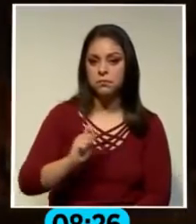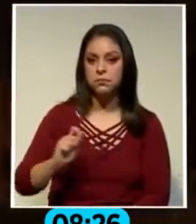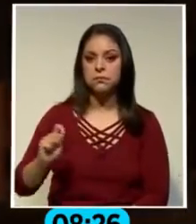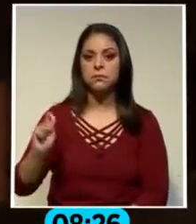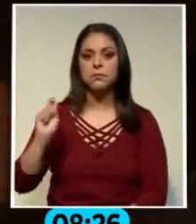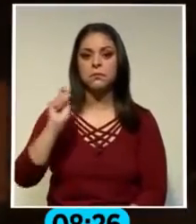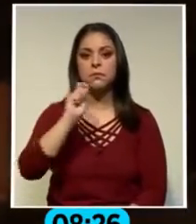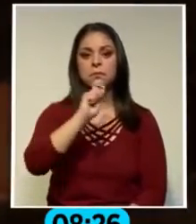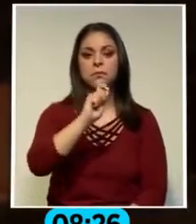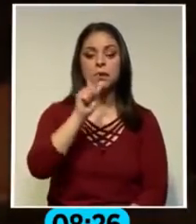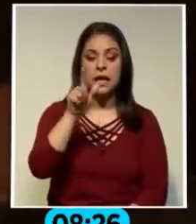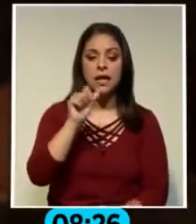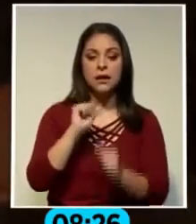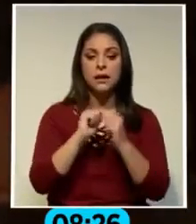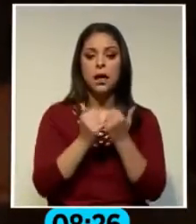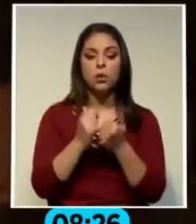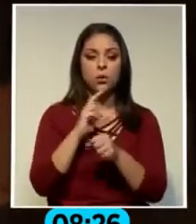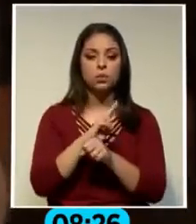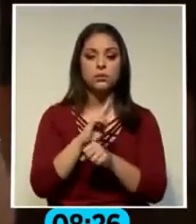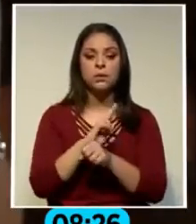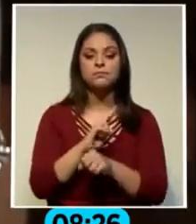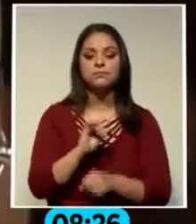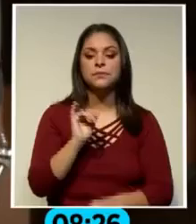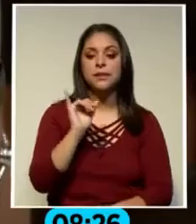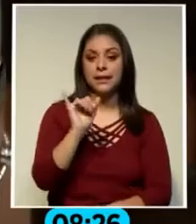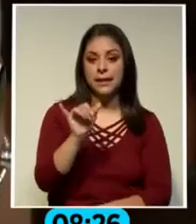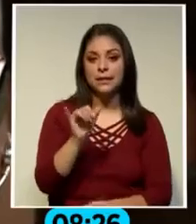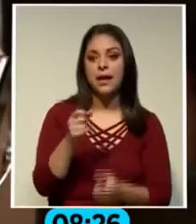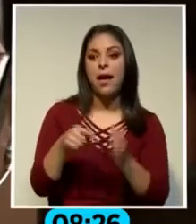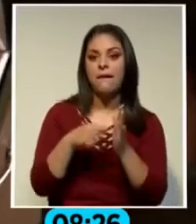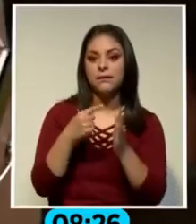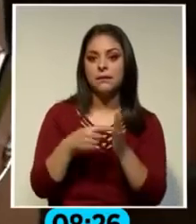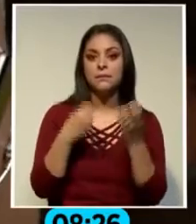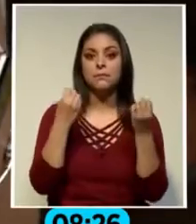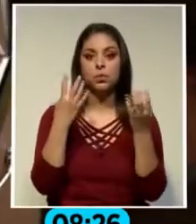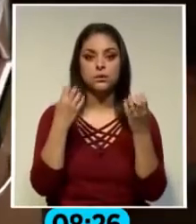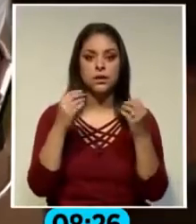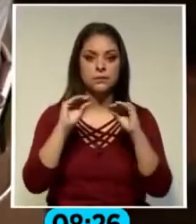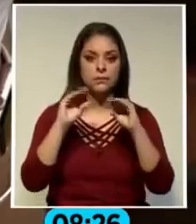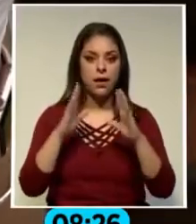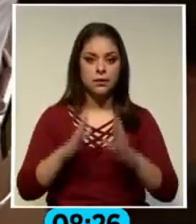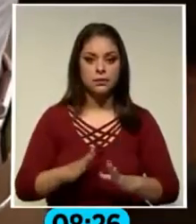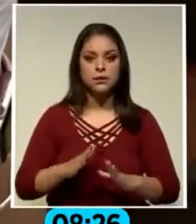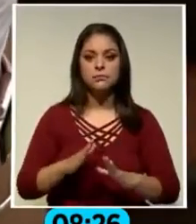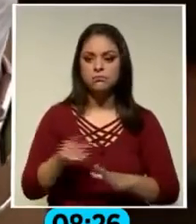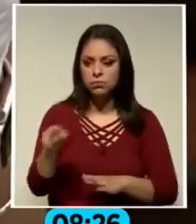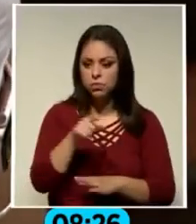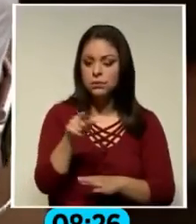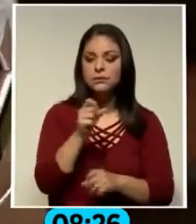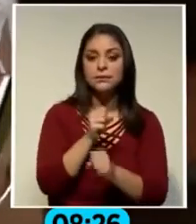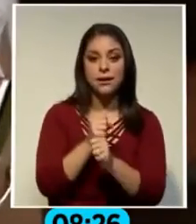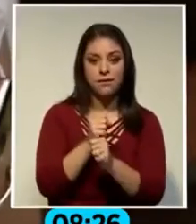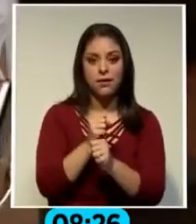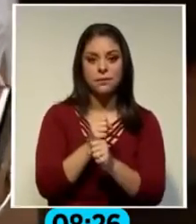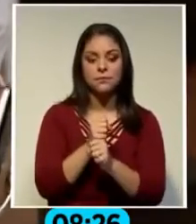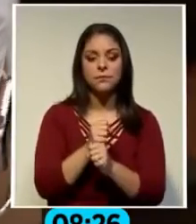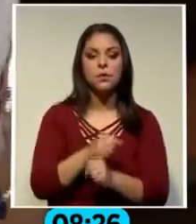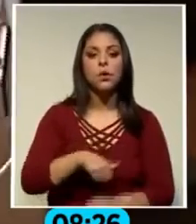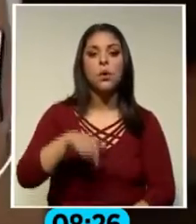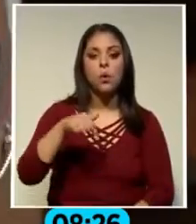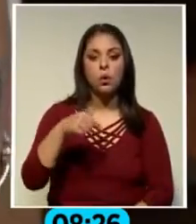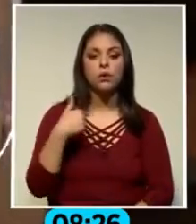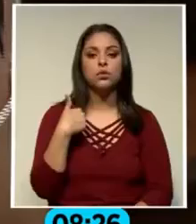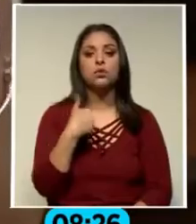En el aula solemos utilizarlo. Ajá. Y a veces muchas maestras pues ponen a sus niños y niñas a trabajar. Hoy